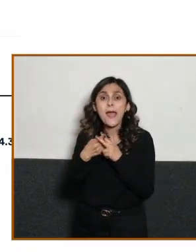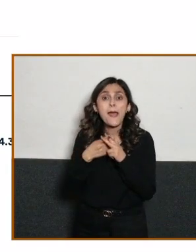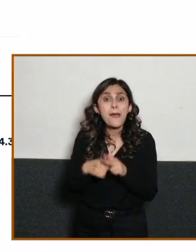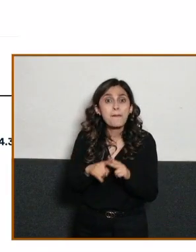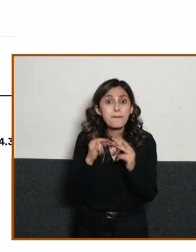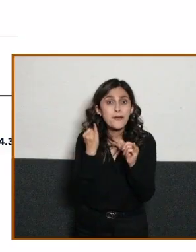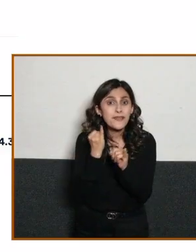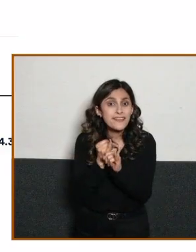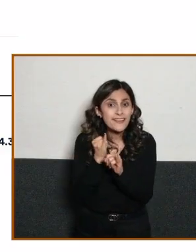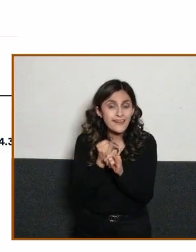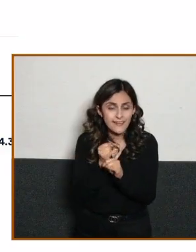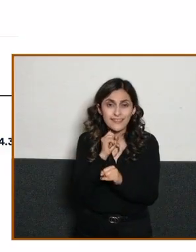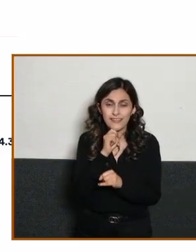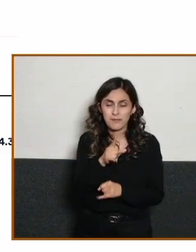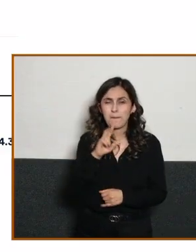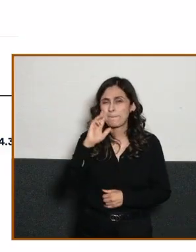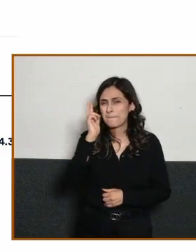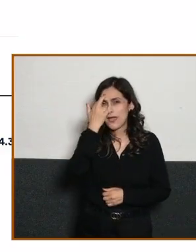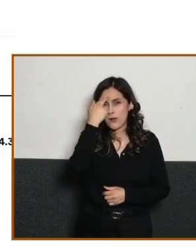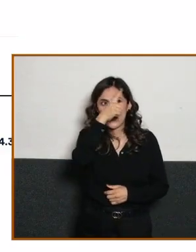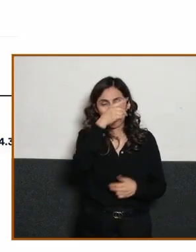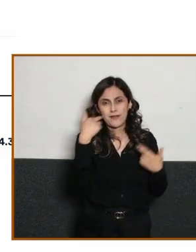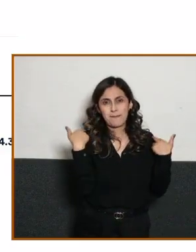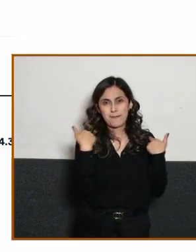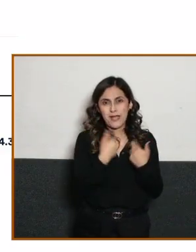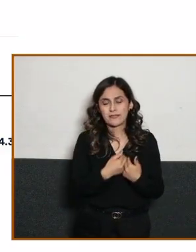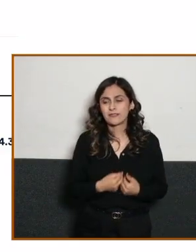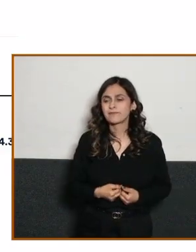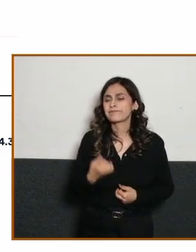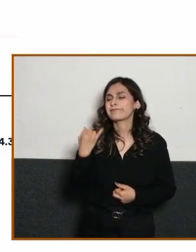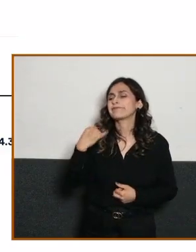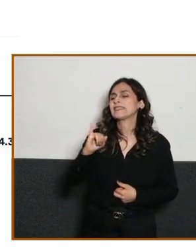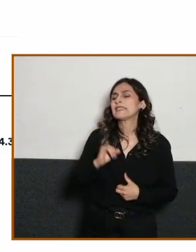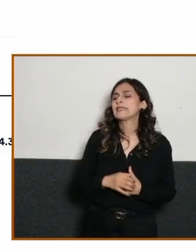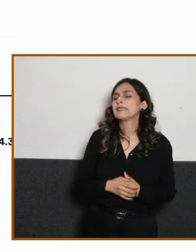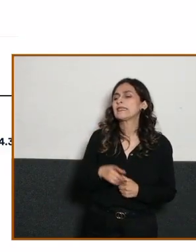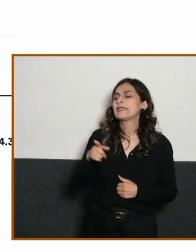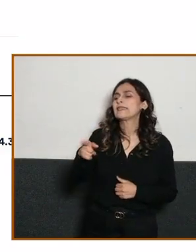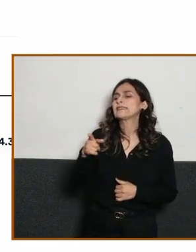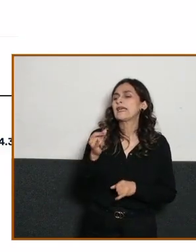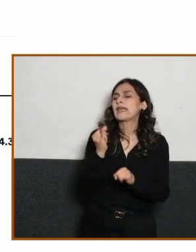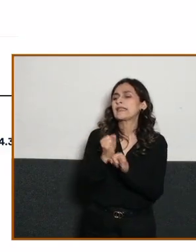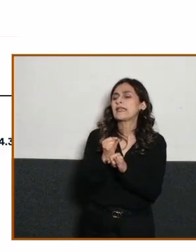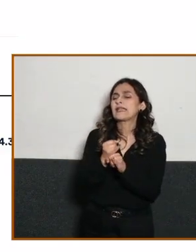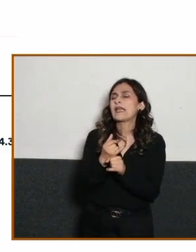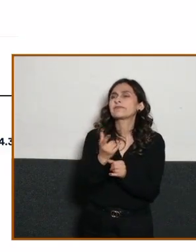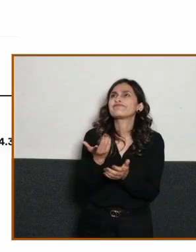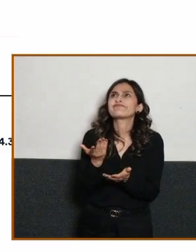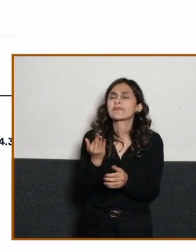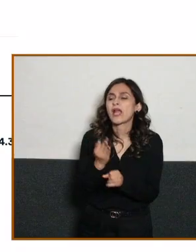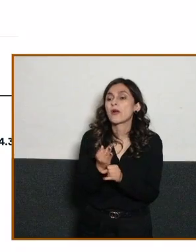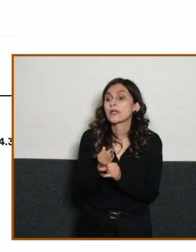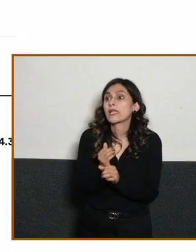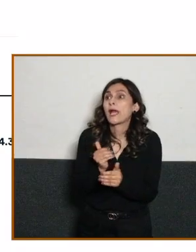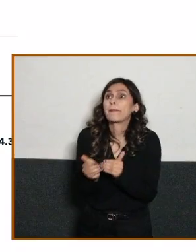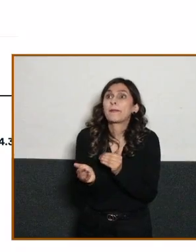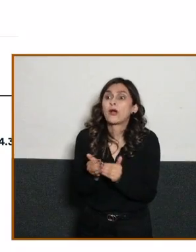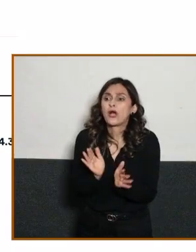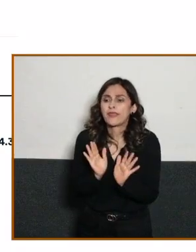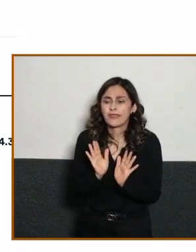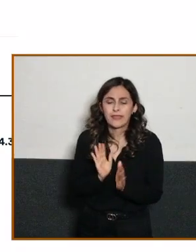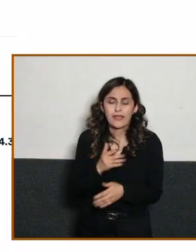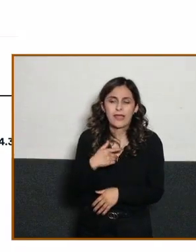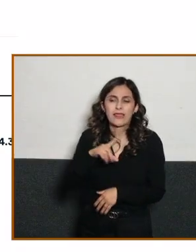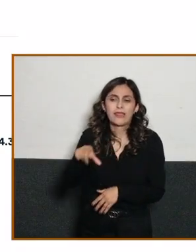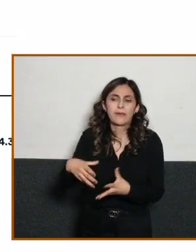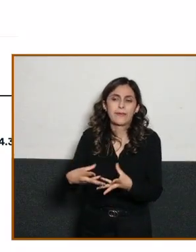Y me acuerdo que un profesor me dijo, eso de Internet es pura moda. Y se siente